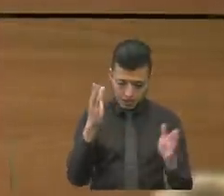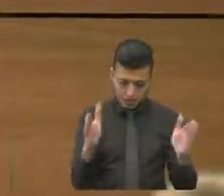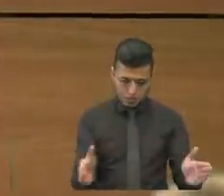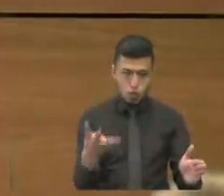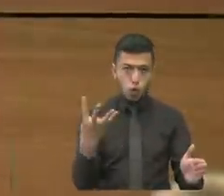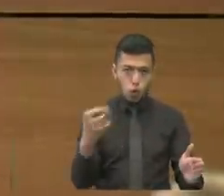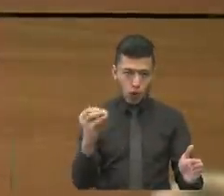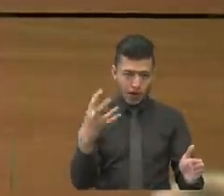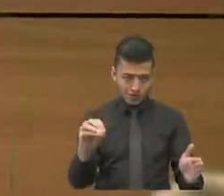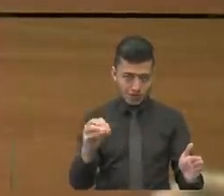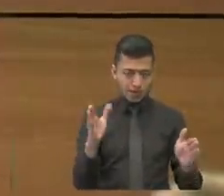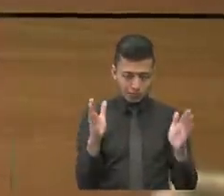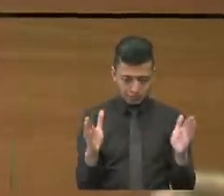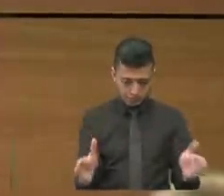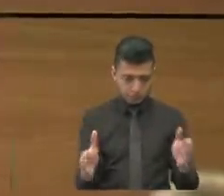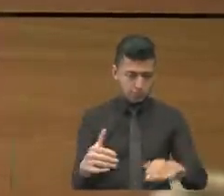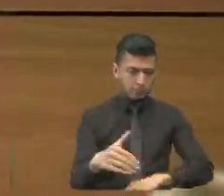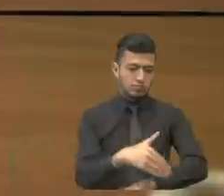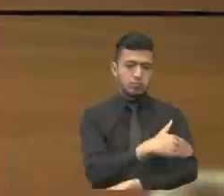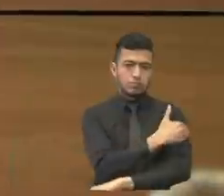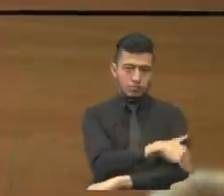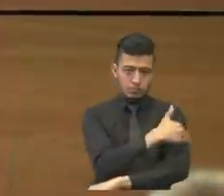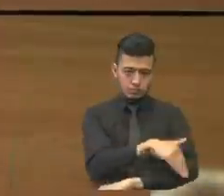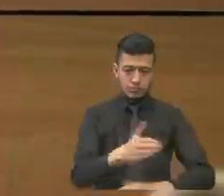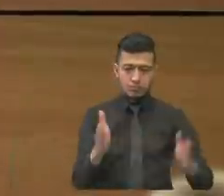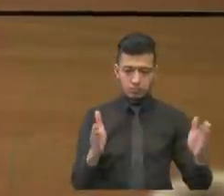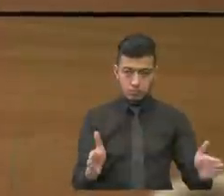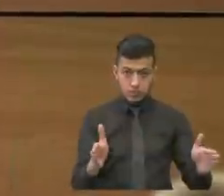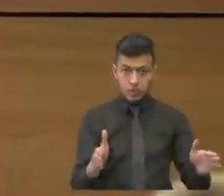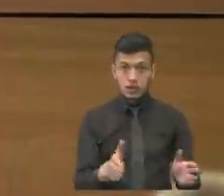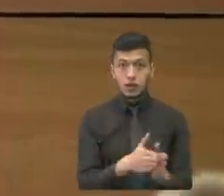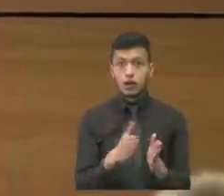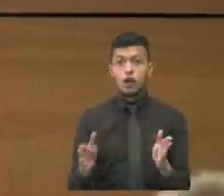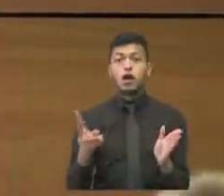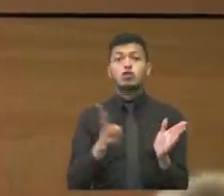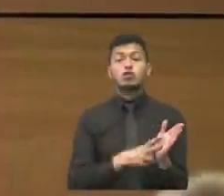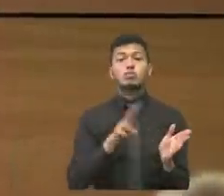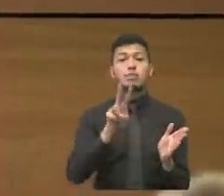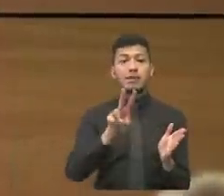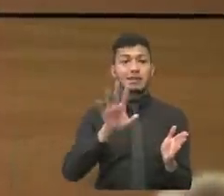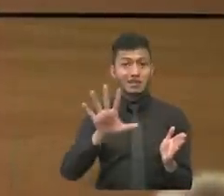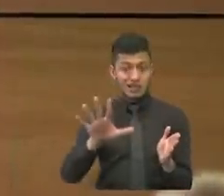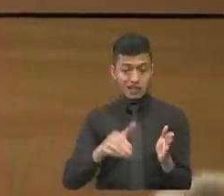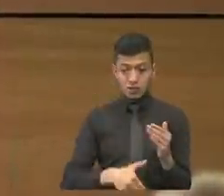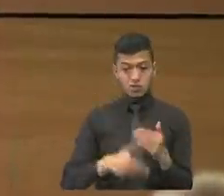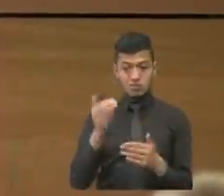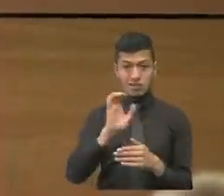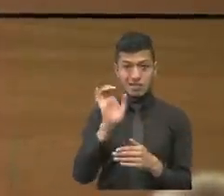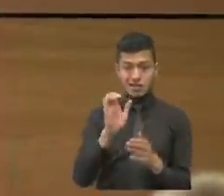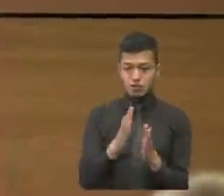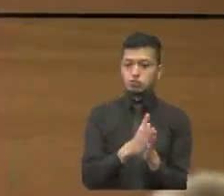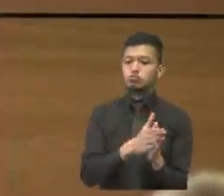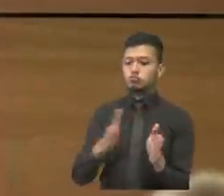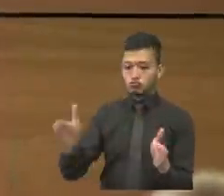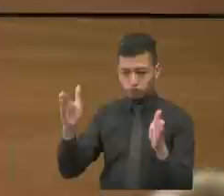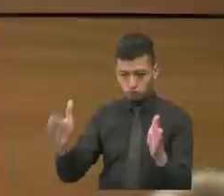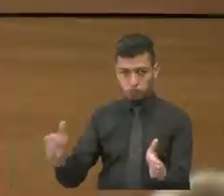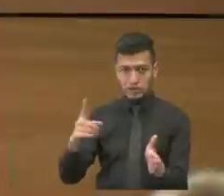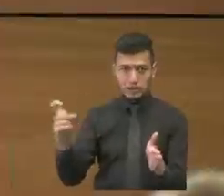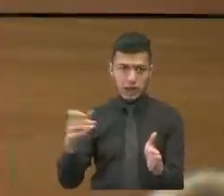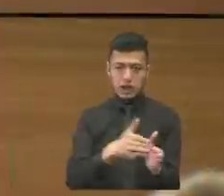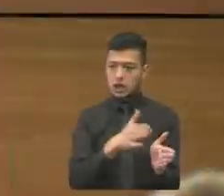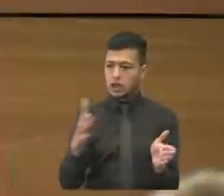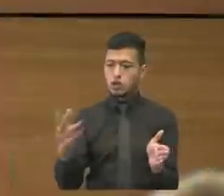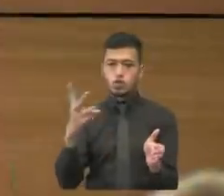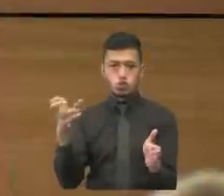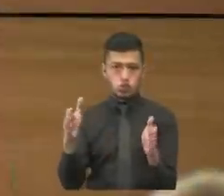40, a finales del 2000, a inicios del 2025, el segundo tramo de la 100 a la 200